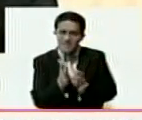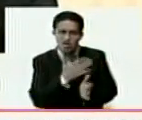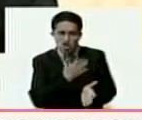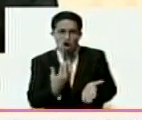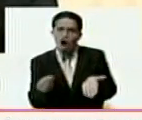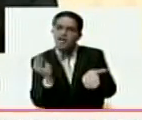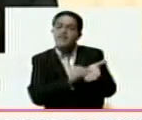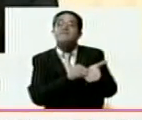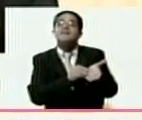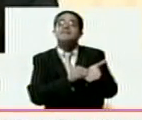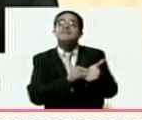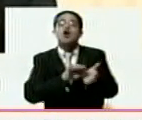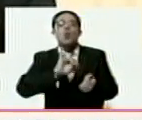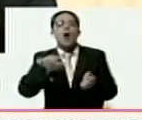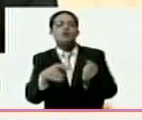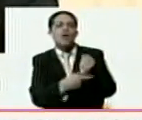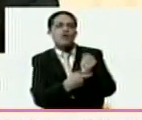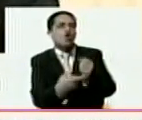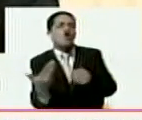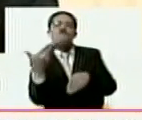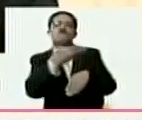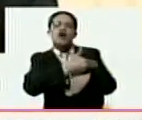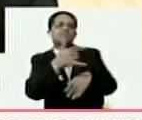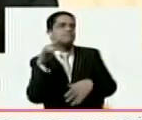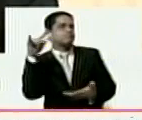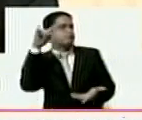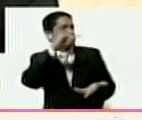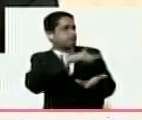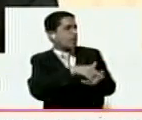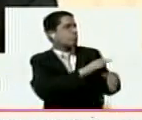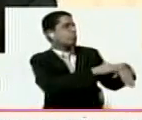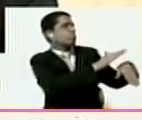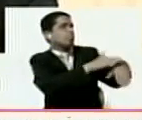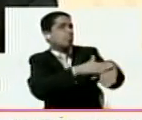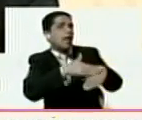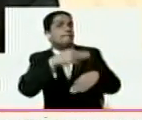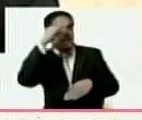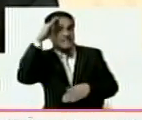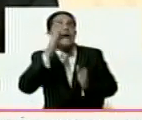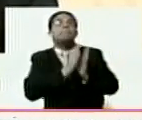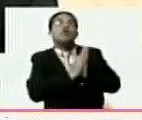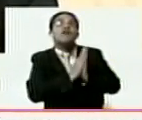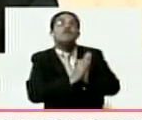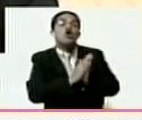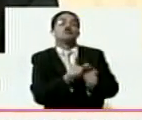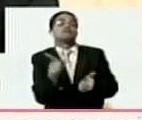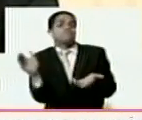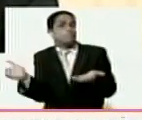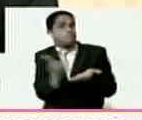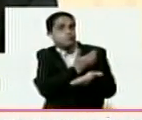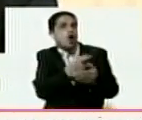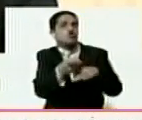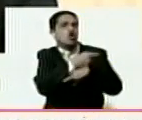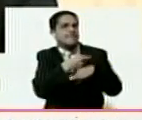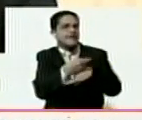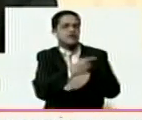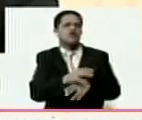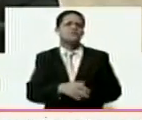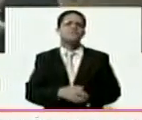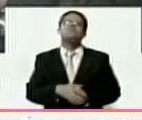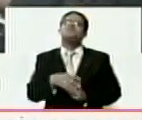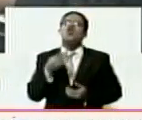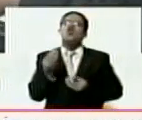día en que Juan Guaidó fue a la base militar en Caracas y llamó a los militares a levantarse y a derrocar al gobierno de Maduro. ¿Cómo estaban aquí